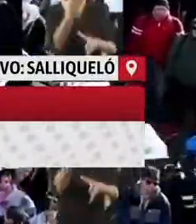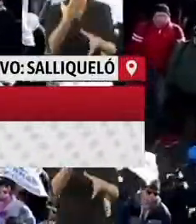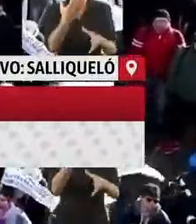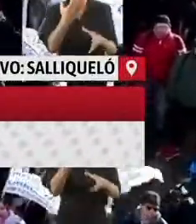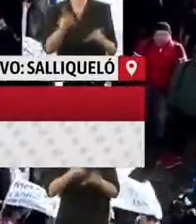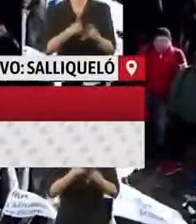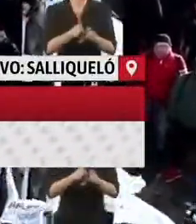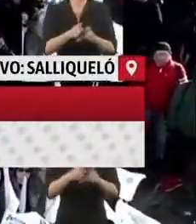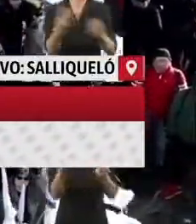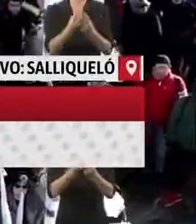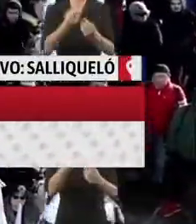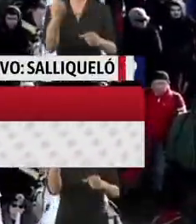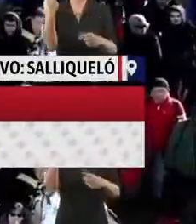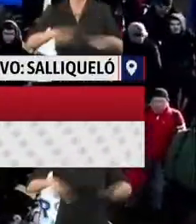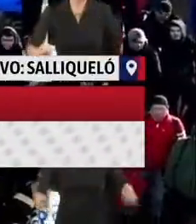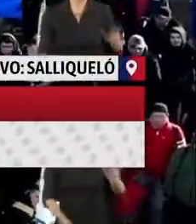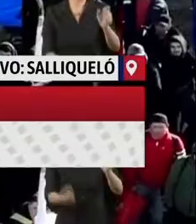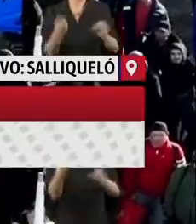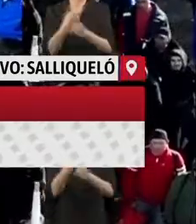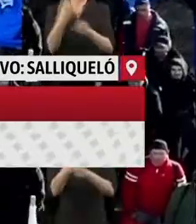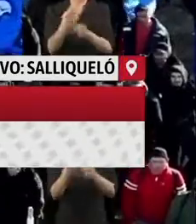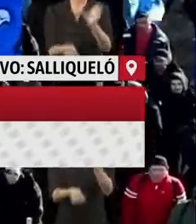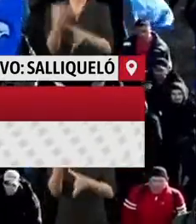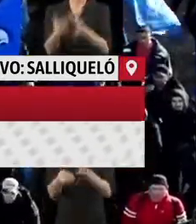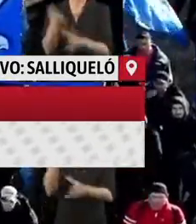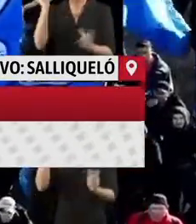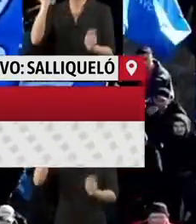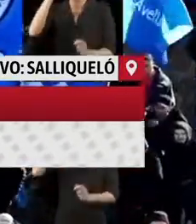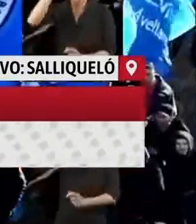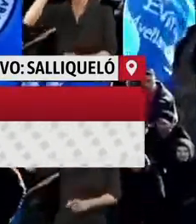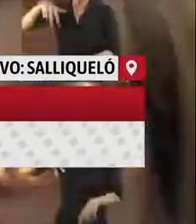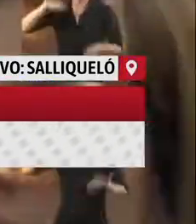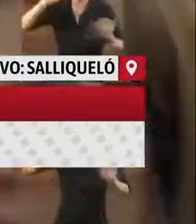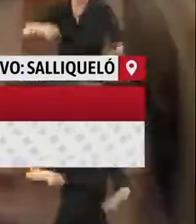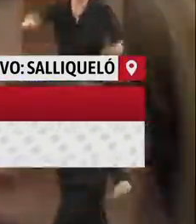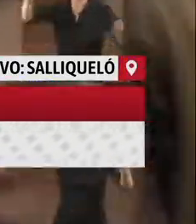¡Viva Perón! Sí, viva Perón. ¡Viva Perón!